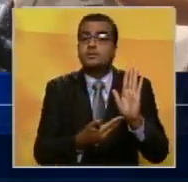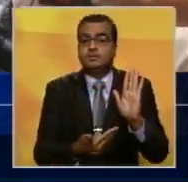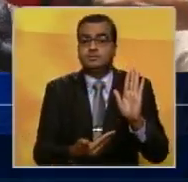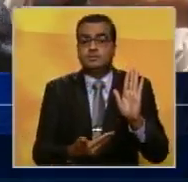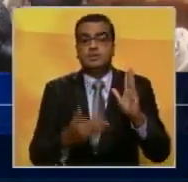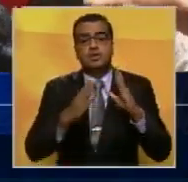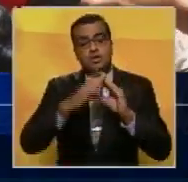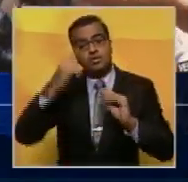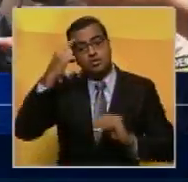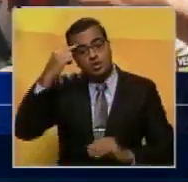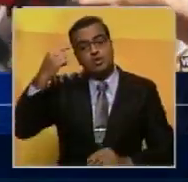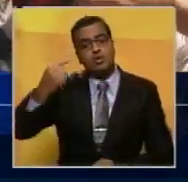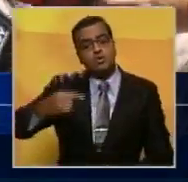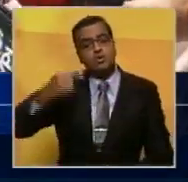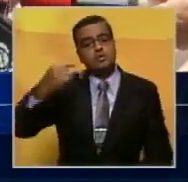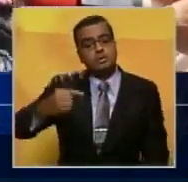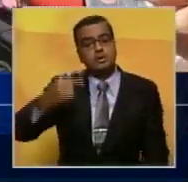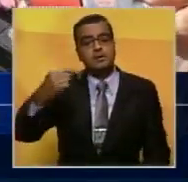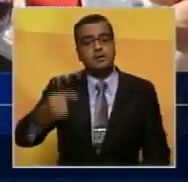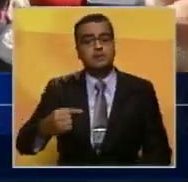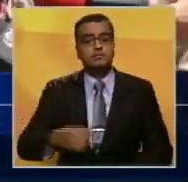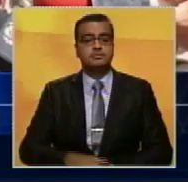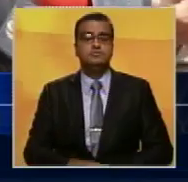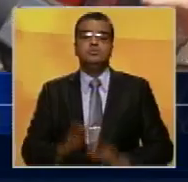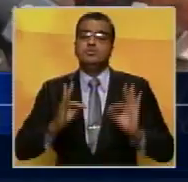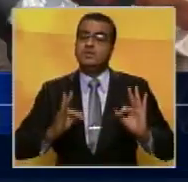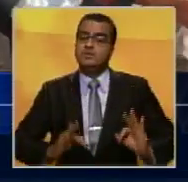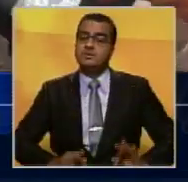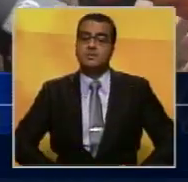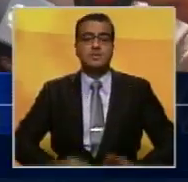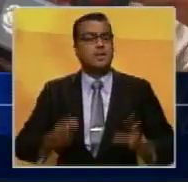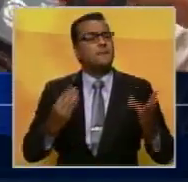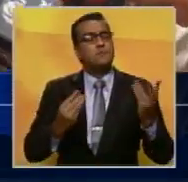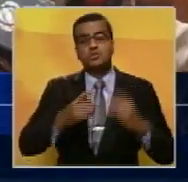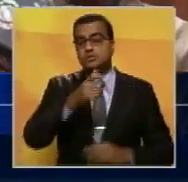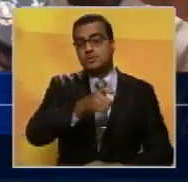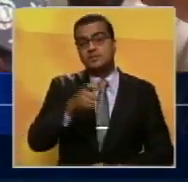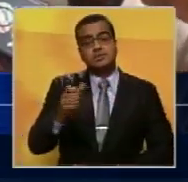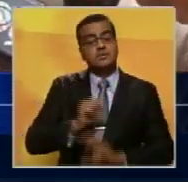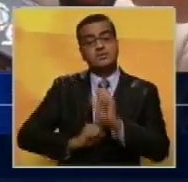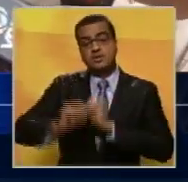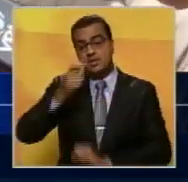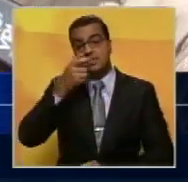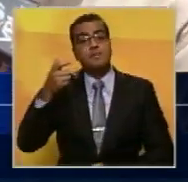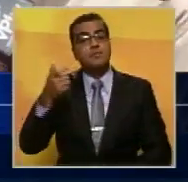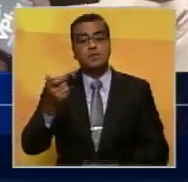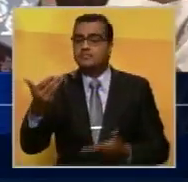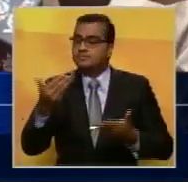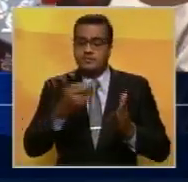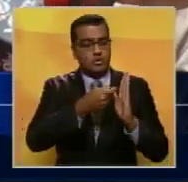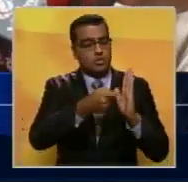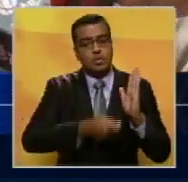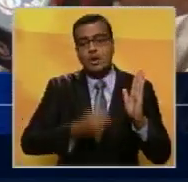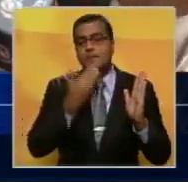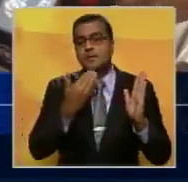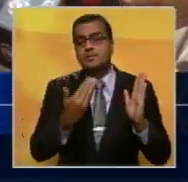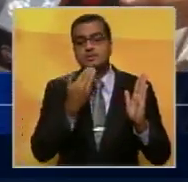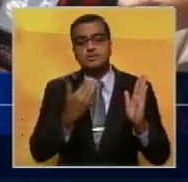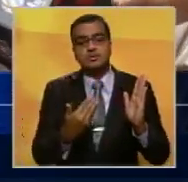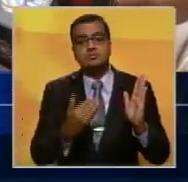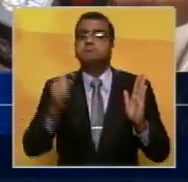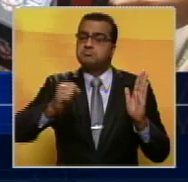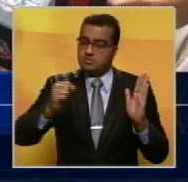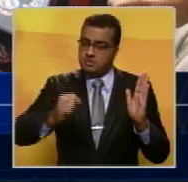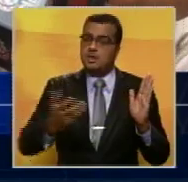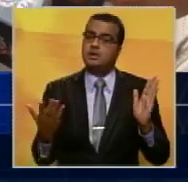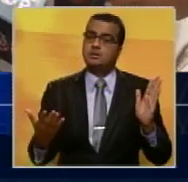Todos los días llegan físicamente cantidad de personas a la Defensoría del Pueblo y se recibe toda la petición. Claro que